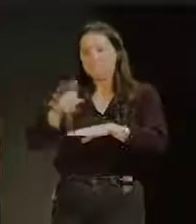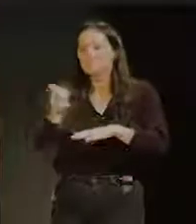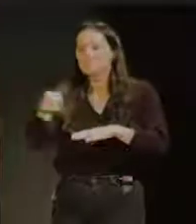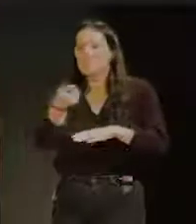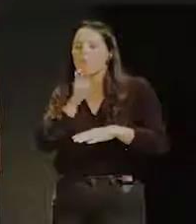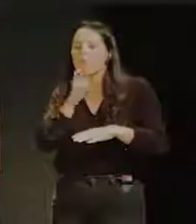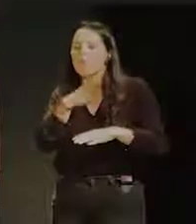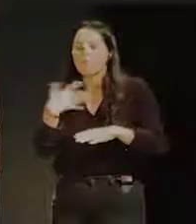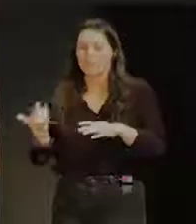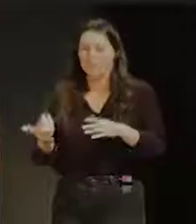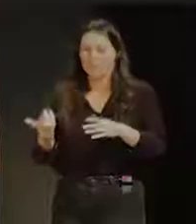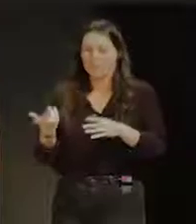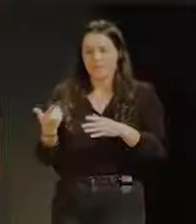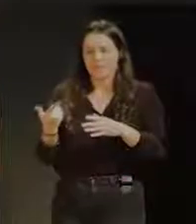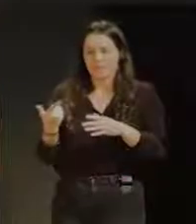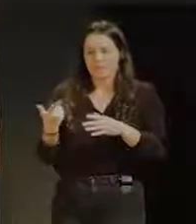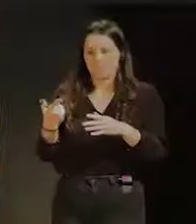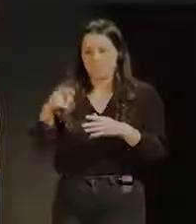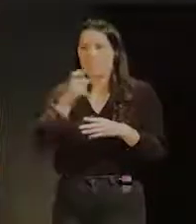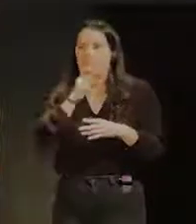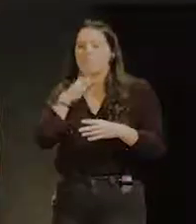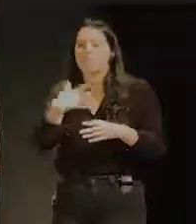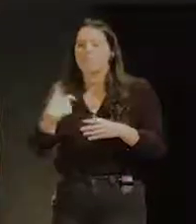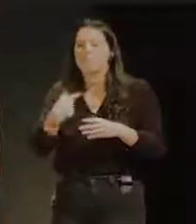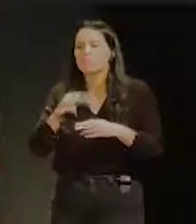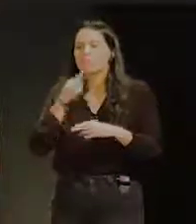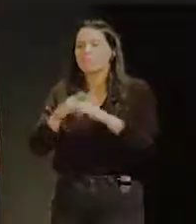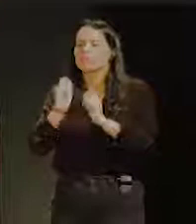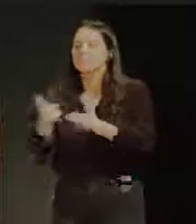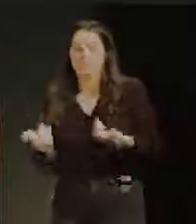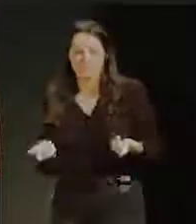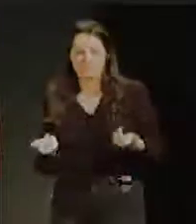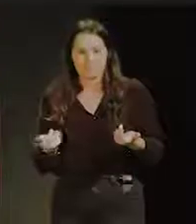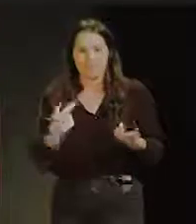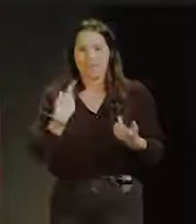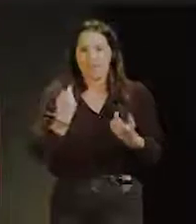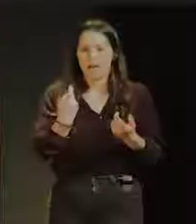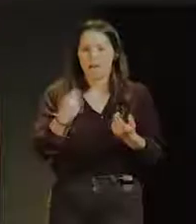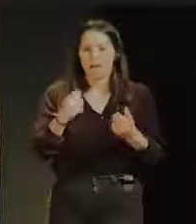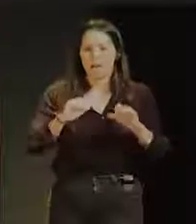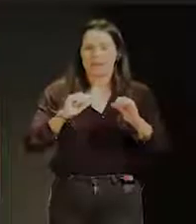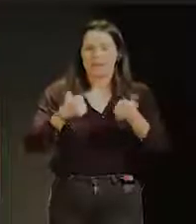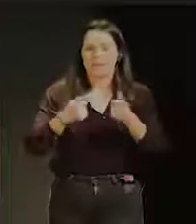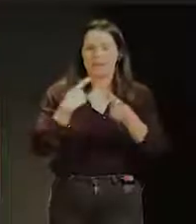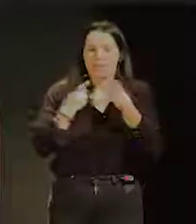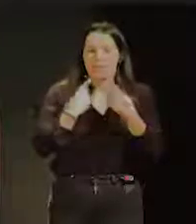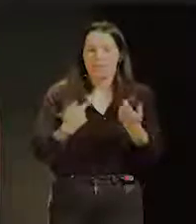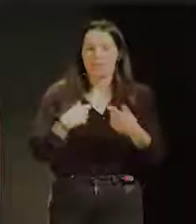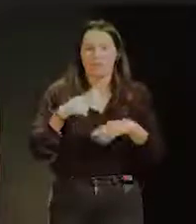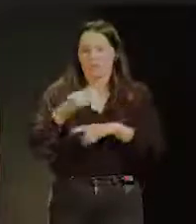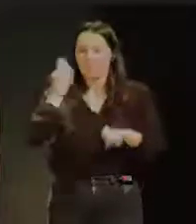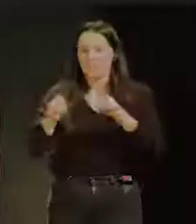se le refieran a ellos. No hay que tener miedo, hay que empezar un diálogo y plantearle esa pregunta a las propias personas